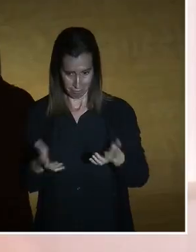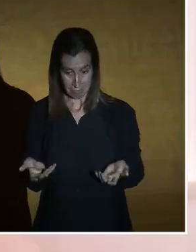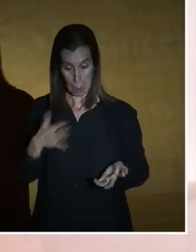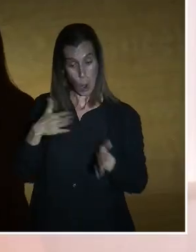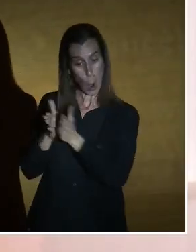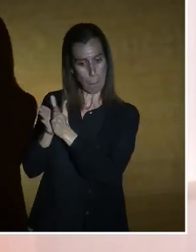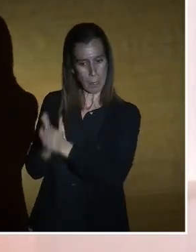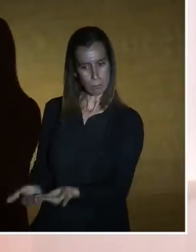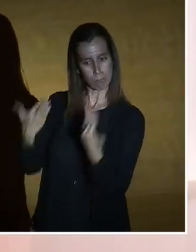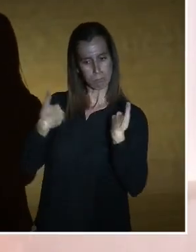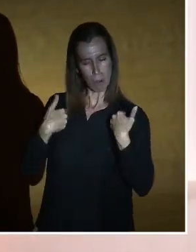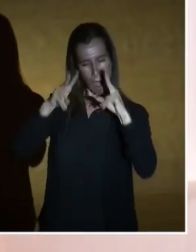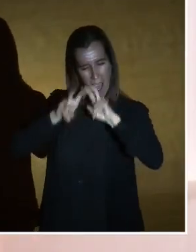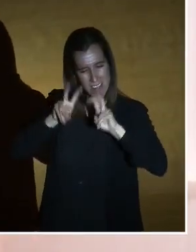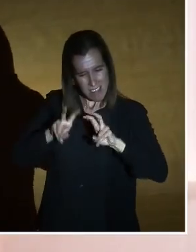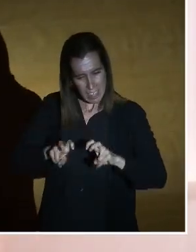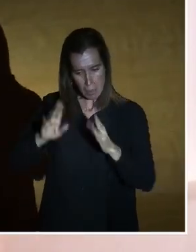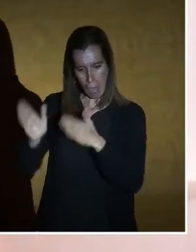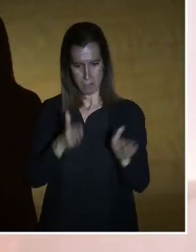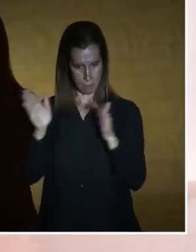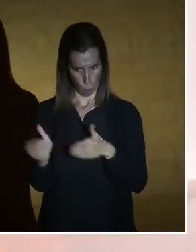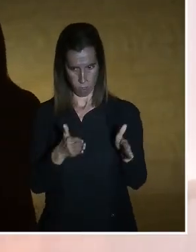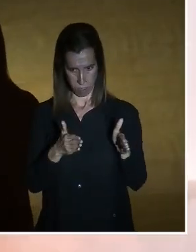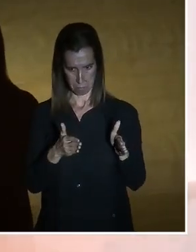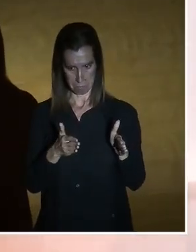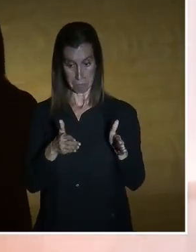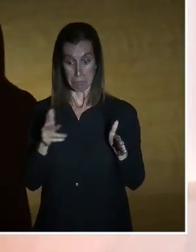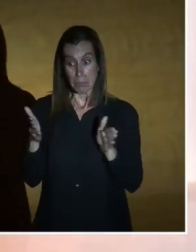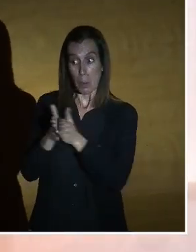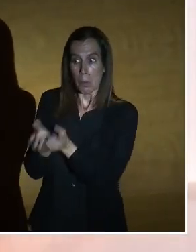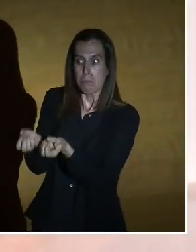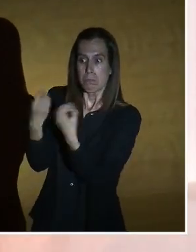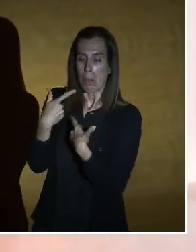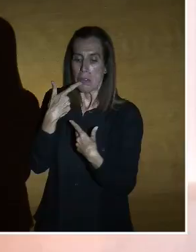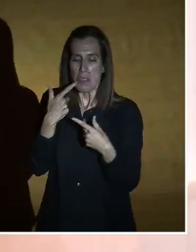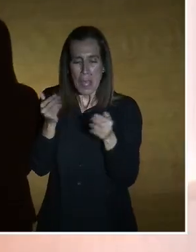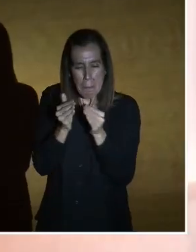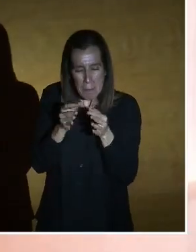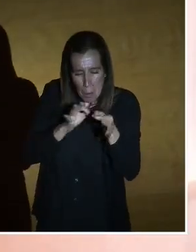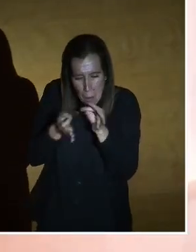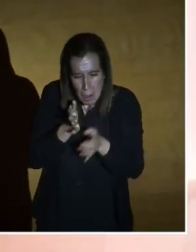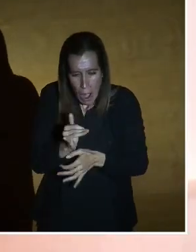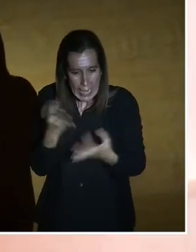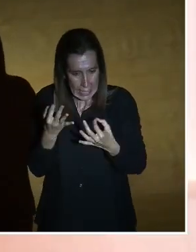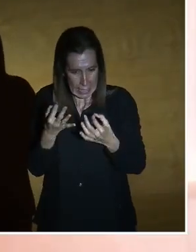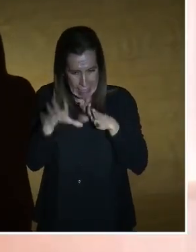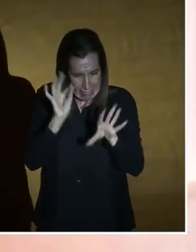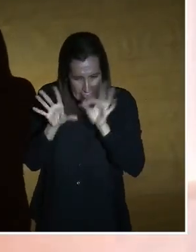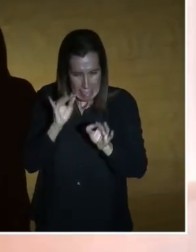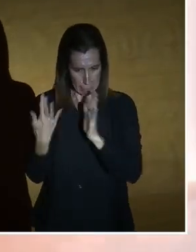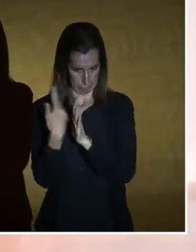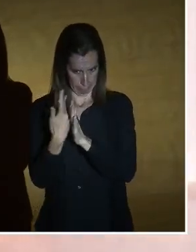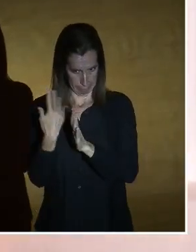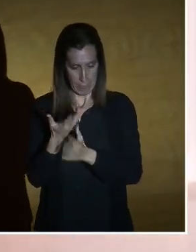se dedican a analizar esas secuencias y decirnos qué microorganismos es lo que hay. ¿Y